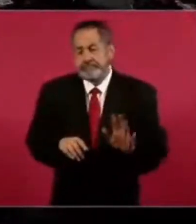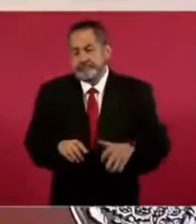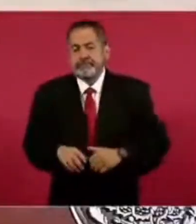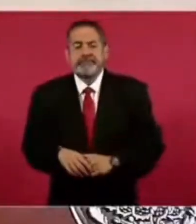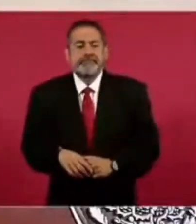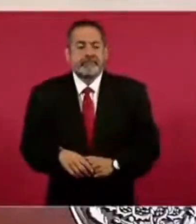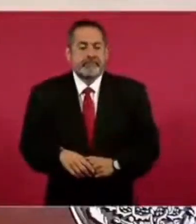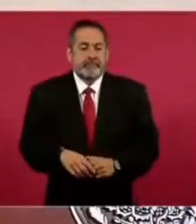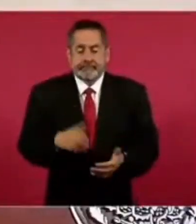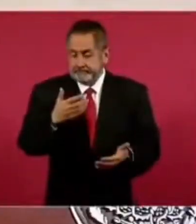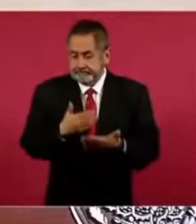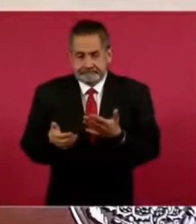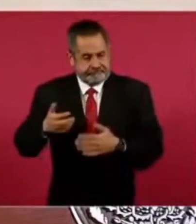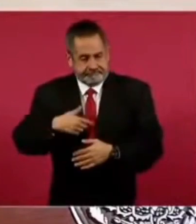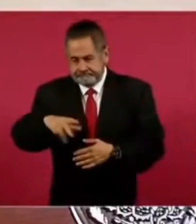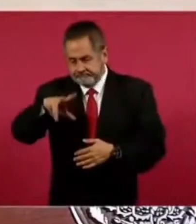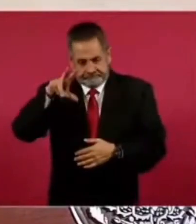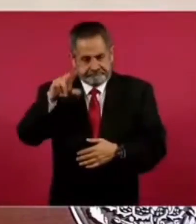Ahora no,